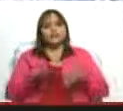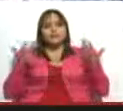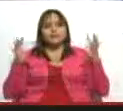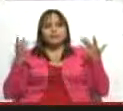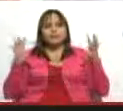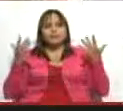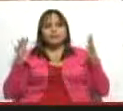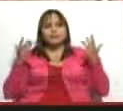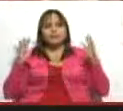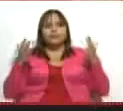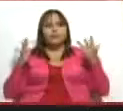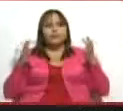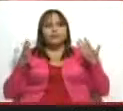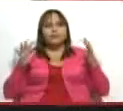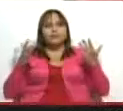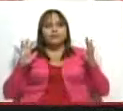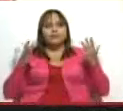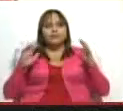¿Ah?